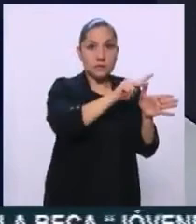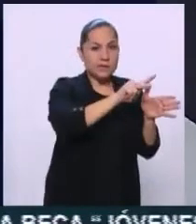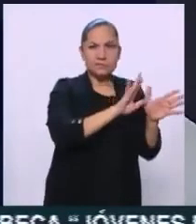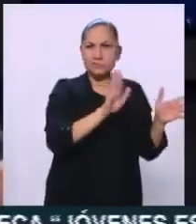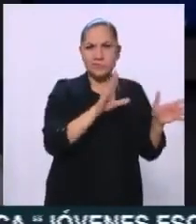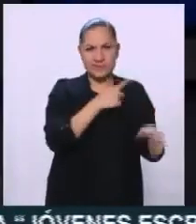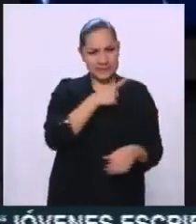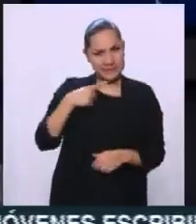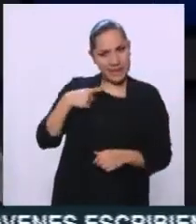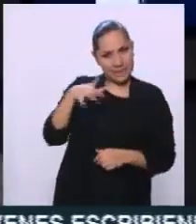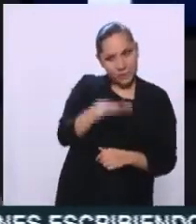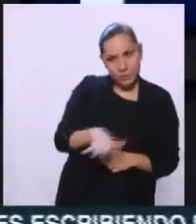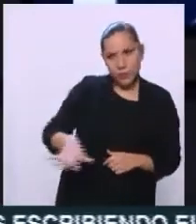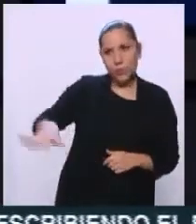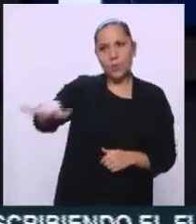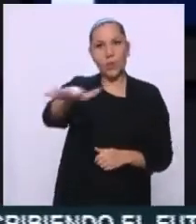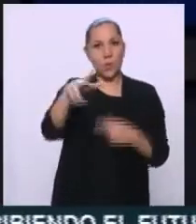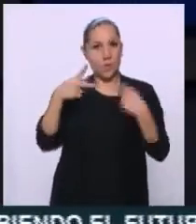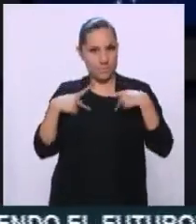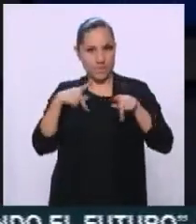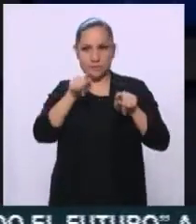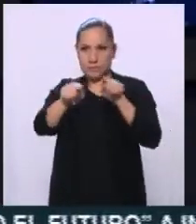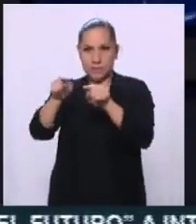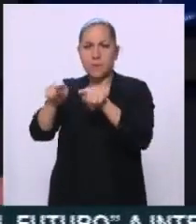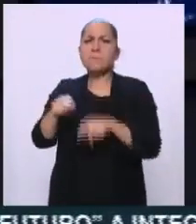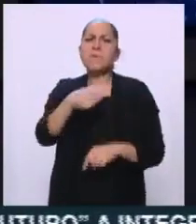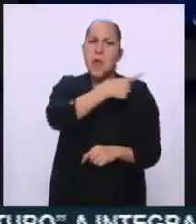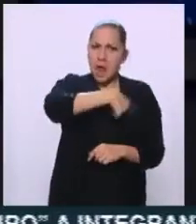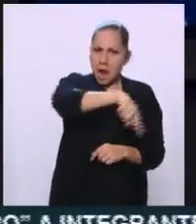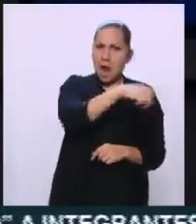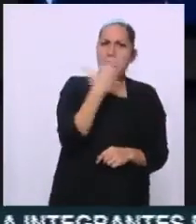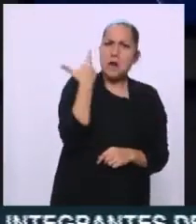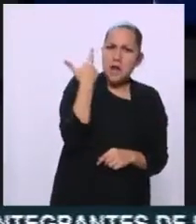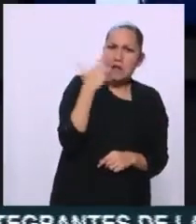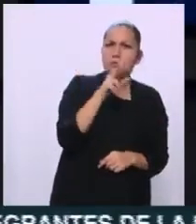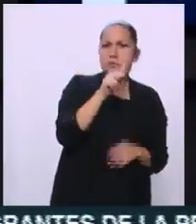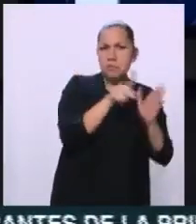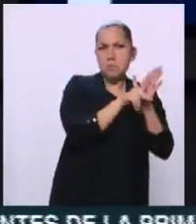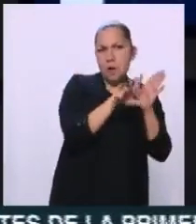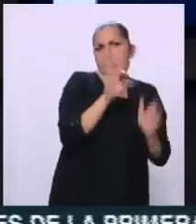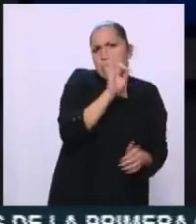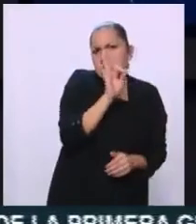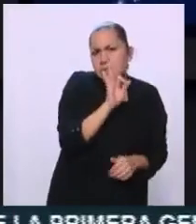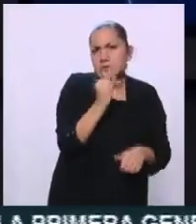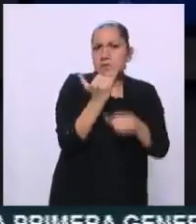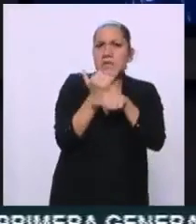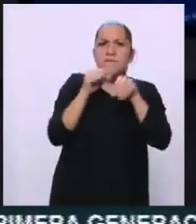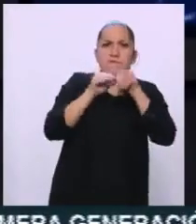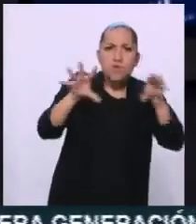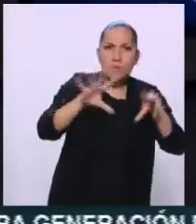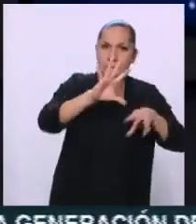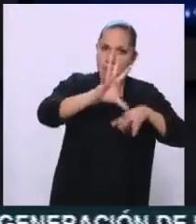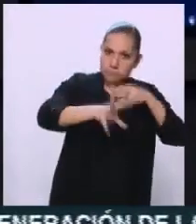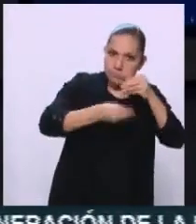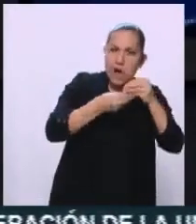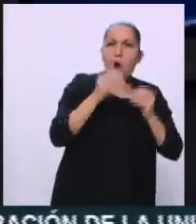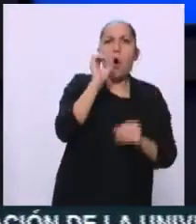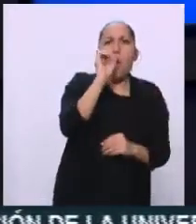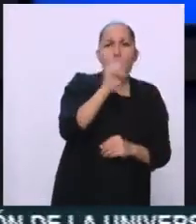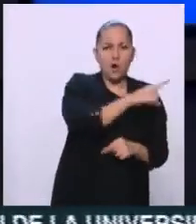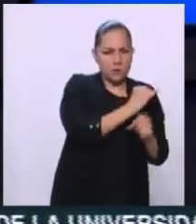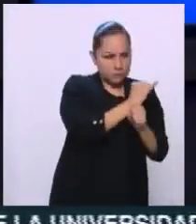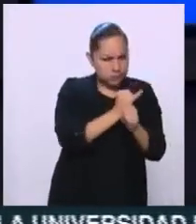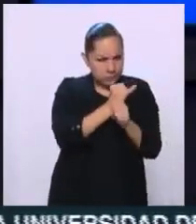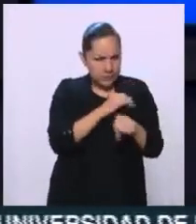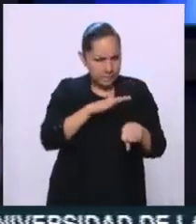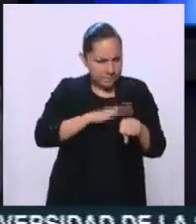están los medios para interpretar, criticar, agregar información, poner en contexto las declaraciones o descontextualizarla o